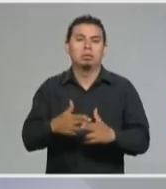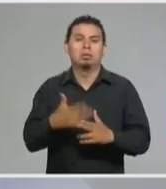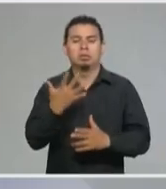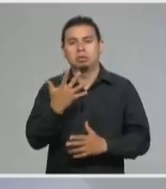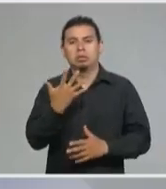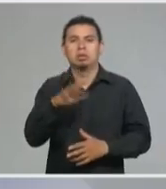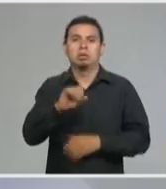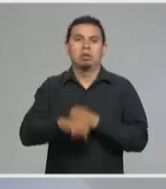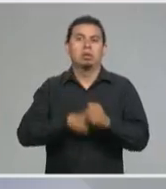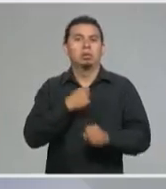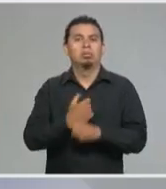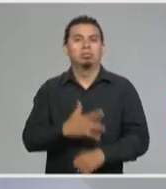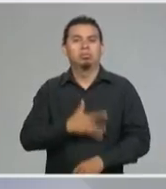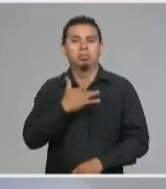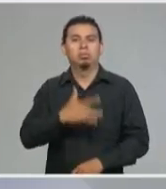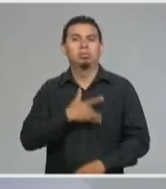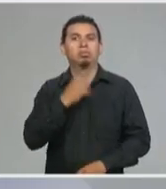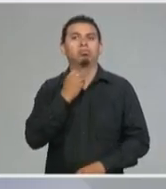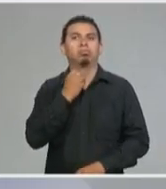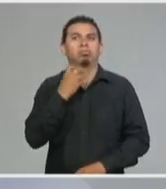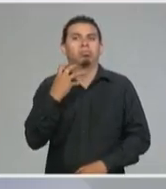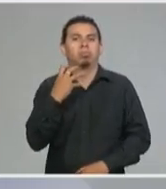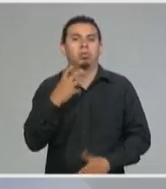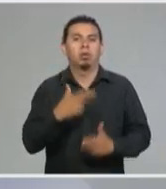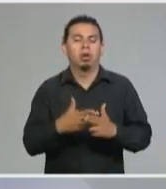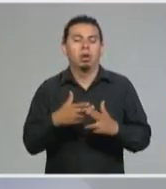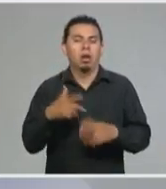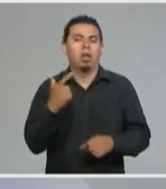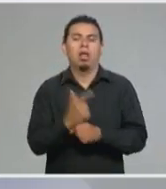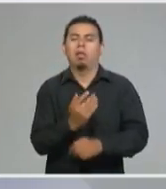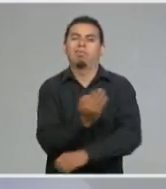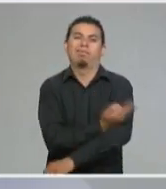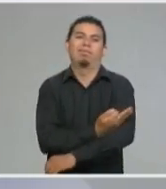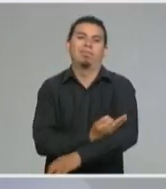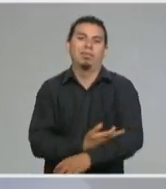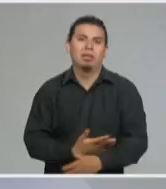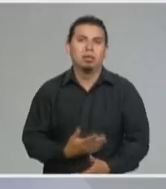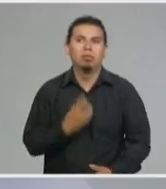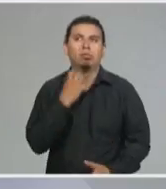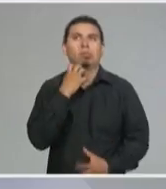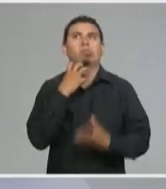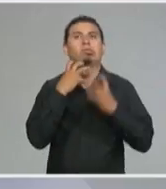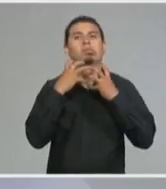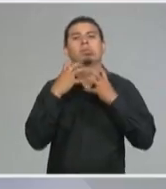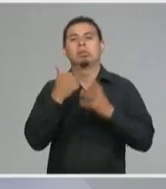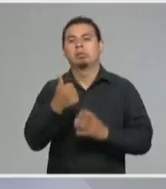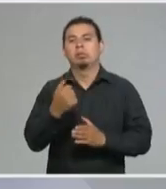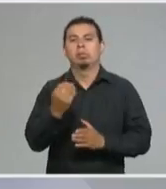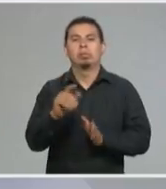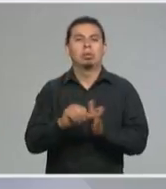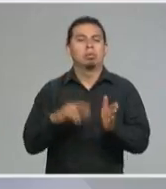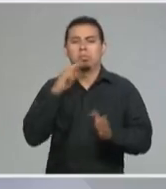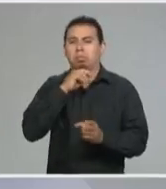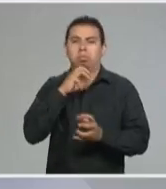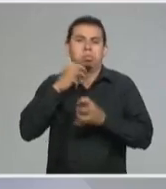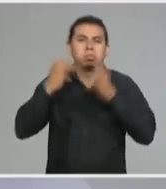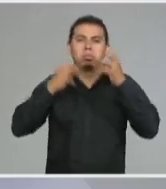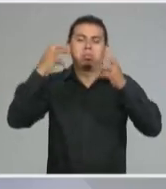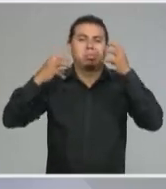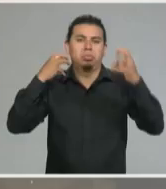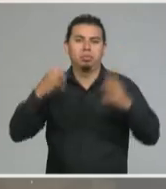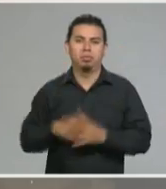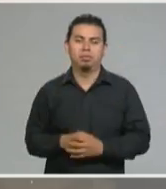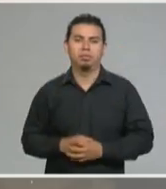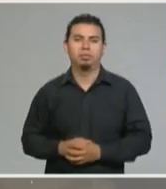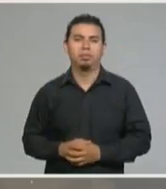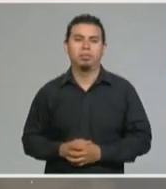10 años, 15 años en desarrollarse, hasta neoplasias que sean altamente agresivas en unos 6, 9 meses. Y cuando mencionaba